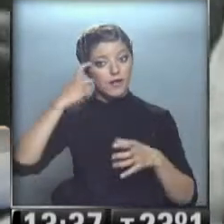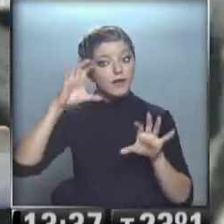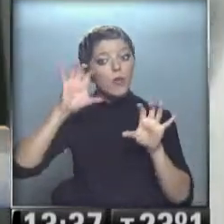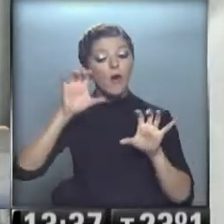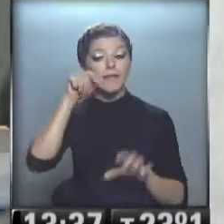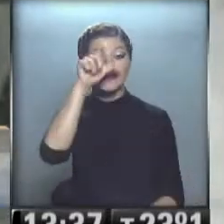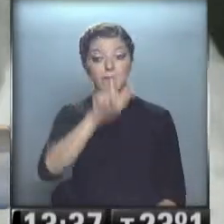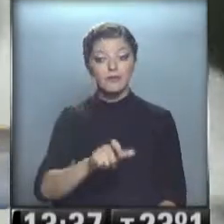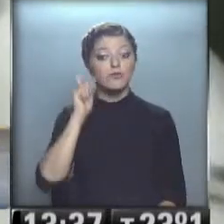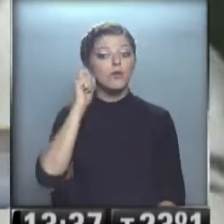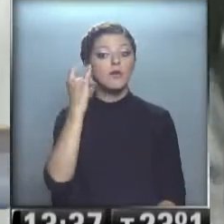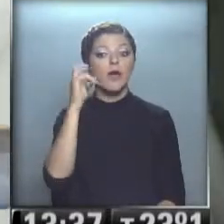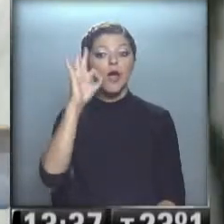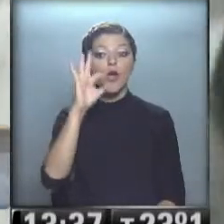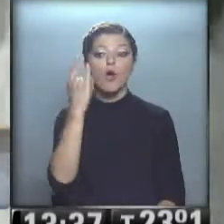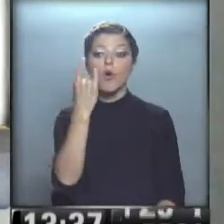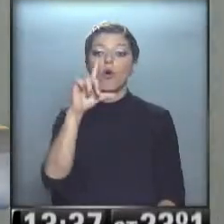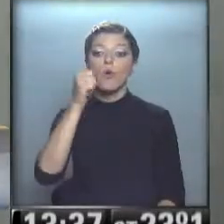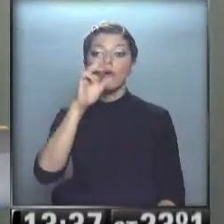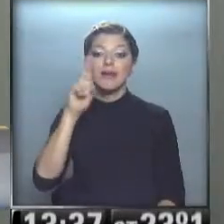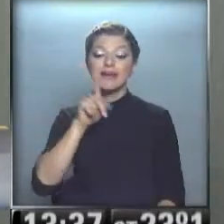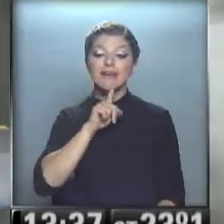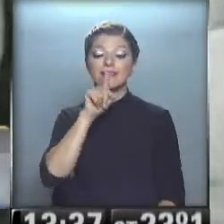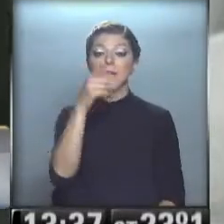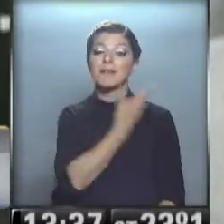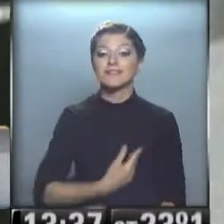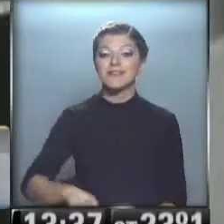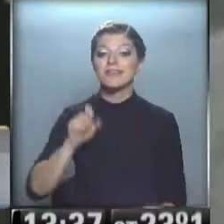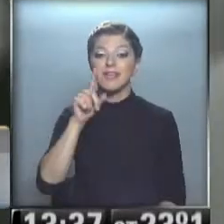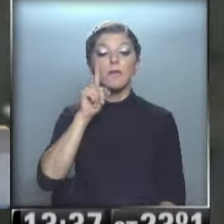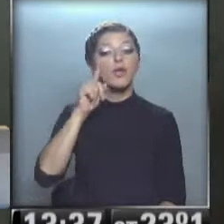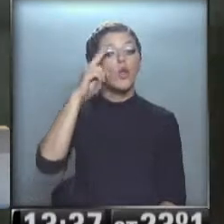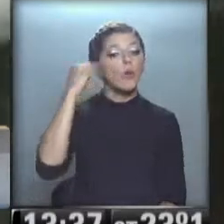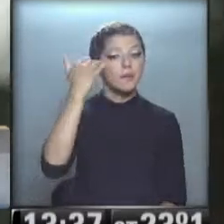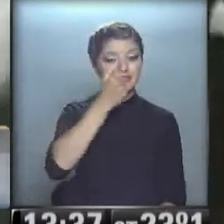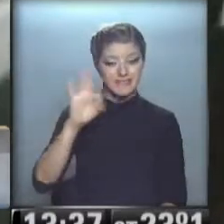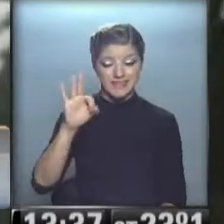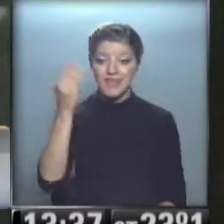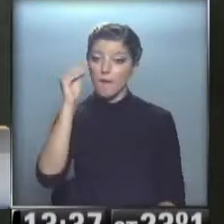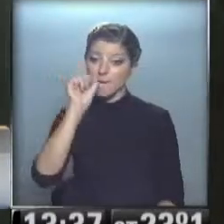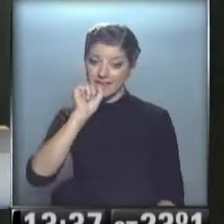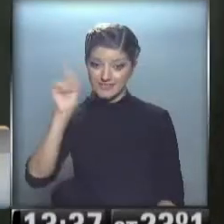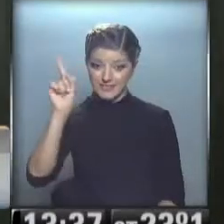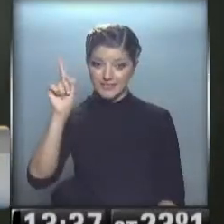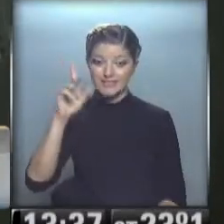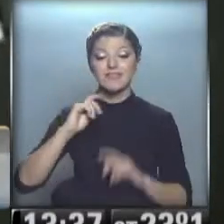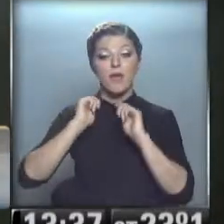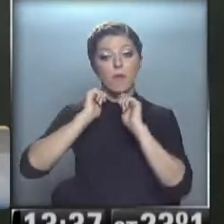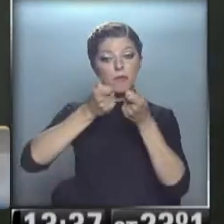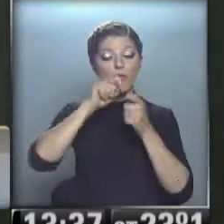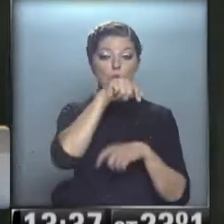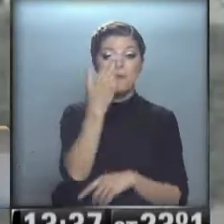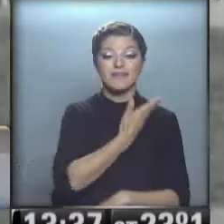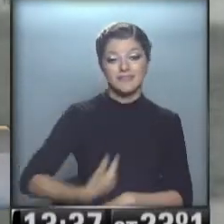Goulart, presidente en la década del 60 del Brasil, reemplazó a Jânio Quadros, un presidente progresista depuesto por un